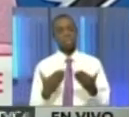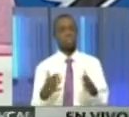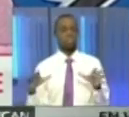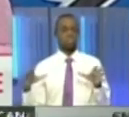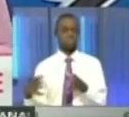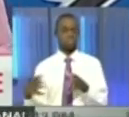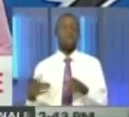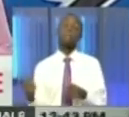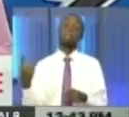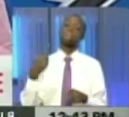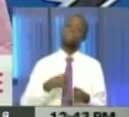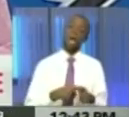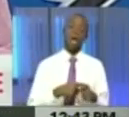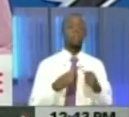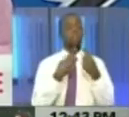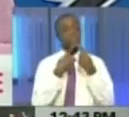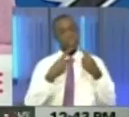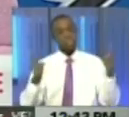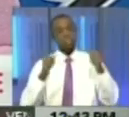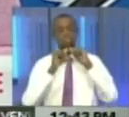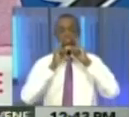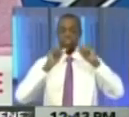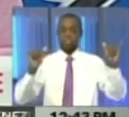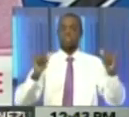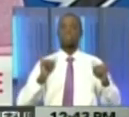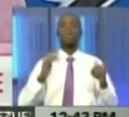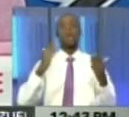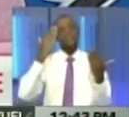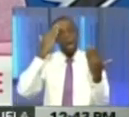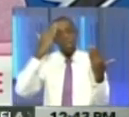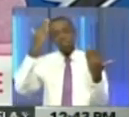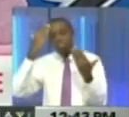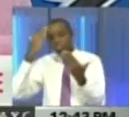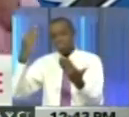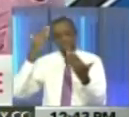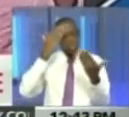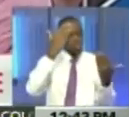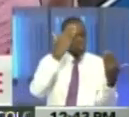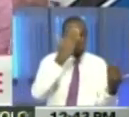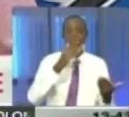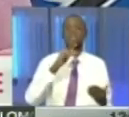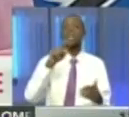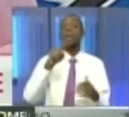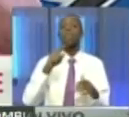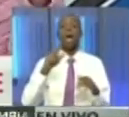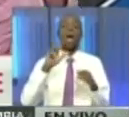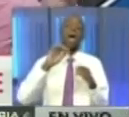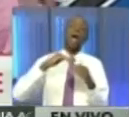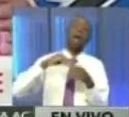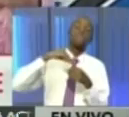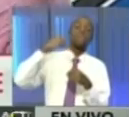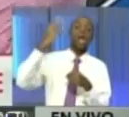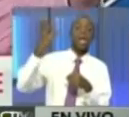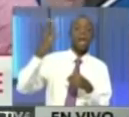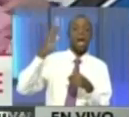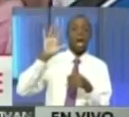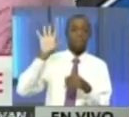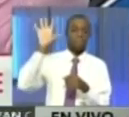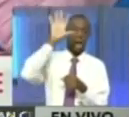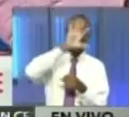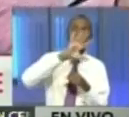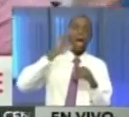un mensaje y un saludo muy especial a todas las personas que a través, que están fuera del país, en las embajadas,